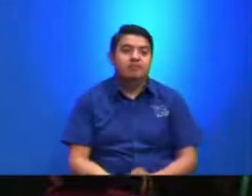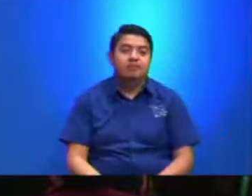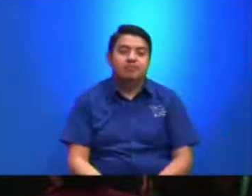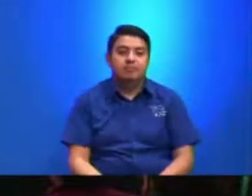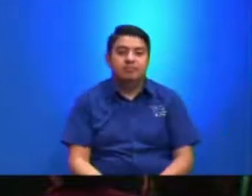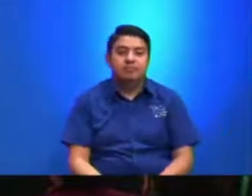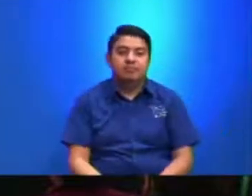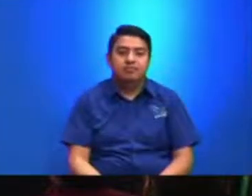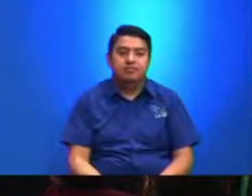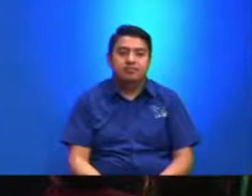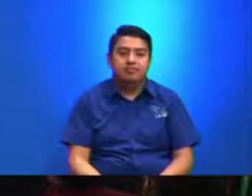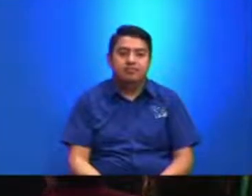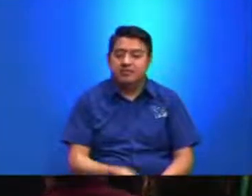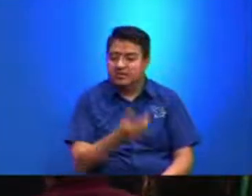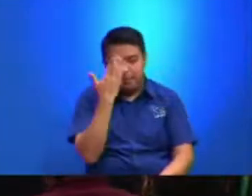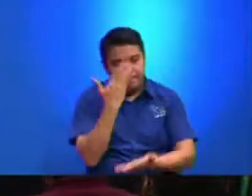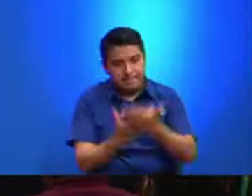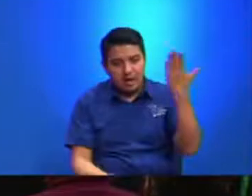Padre Santo.